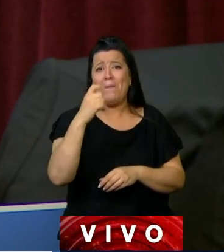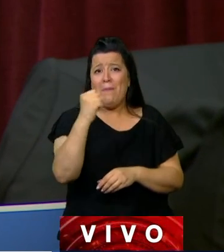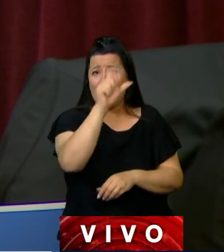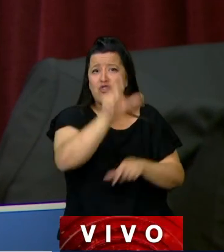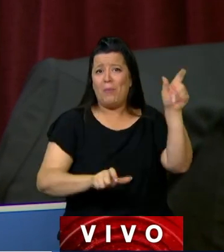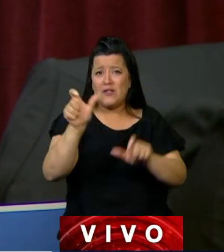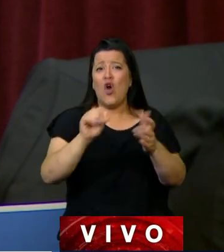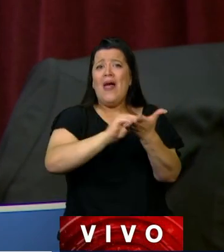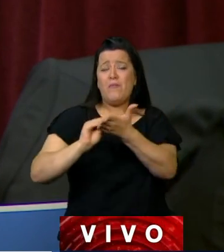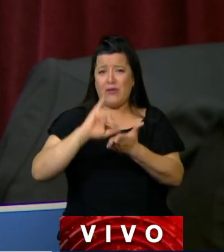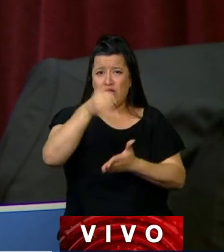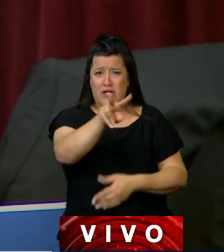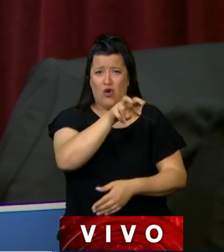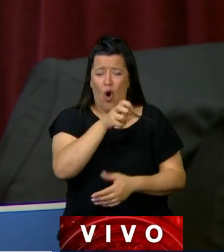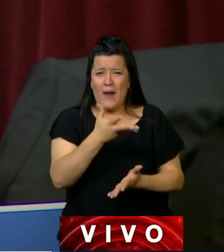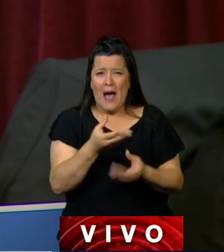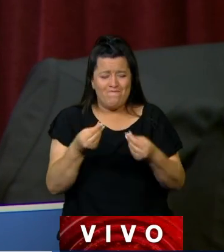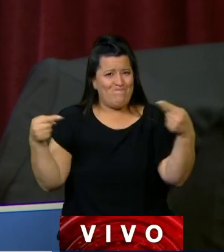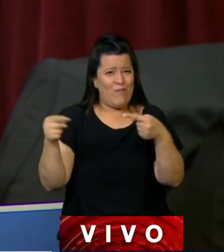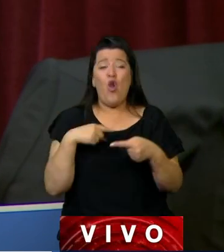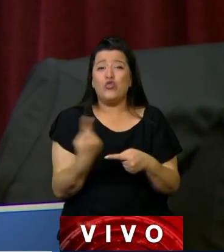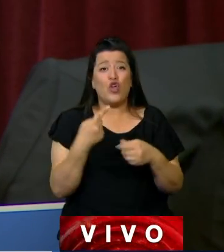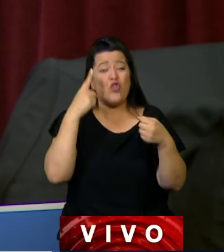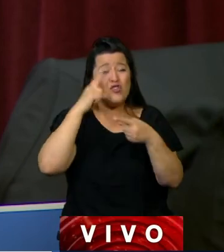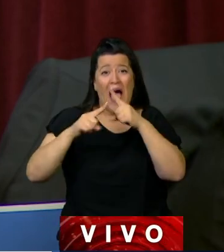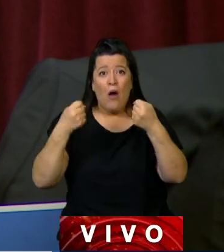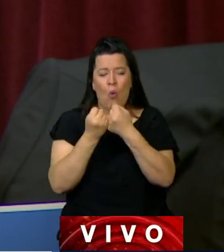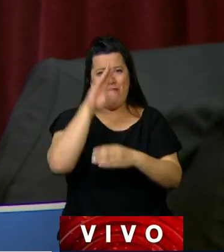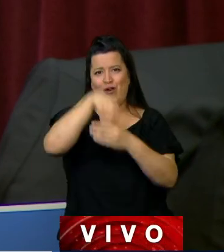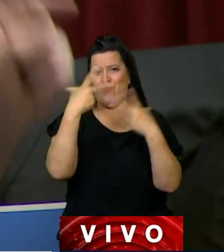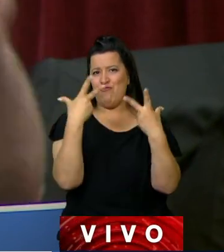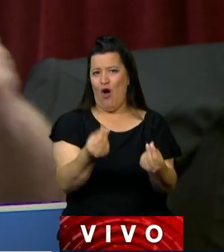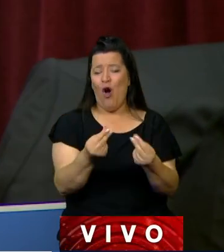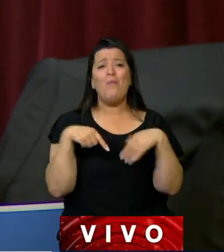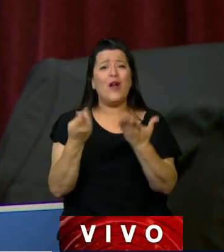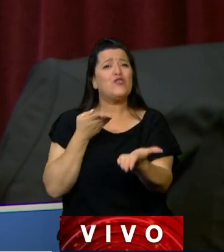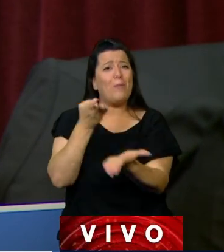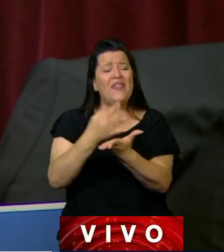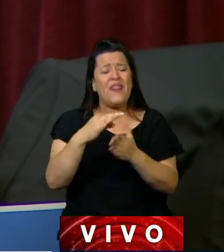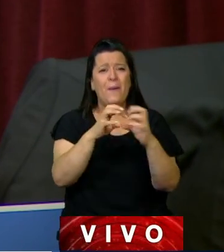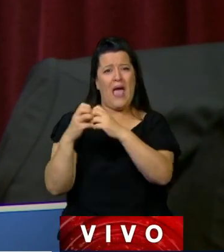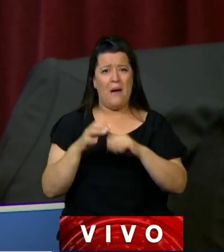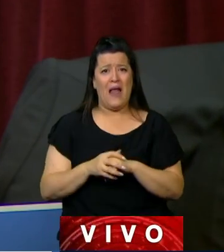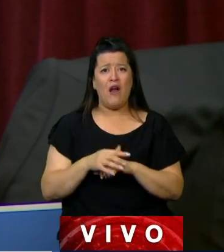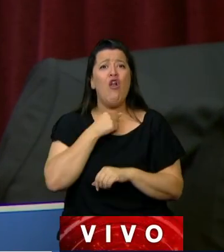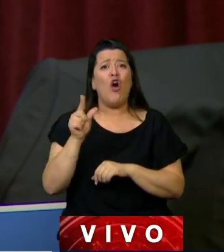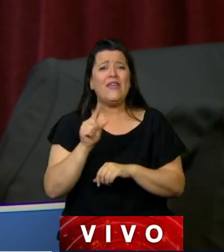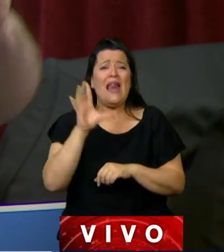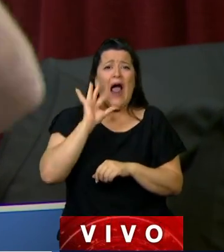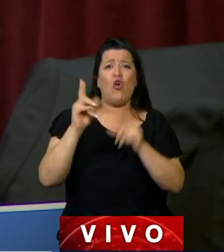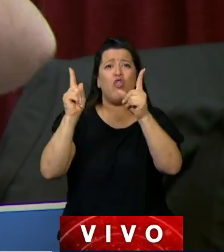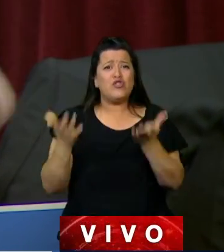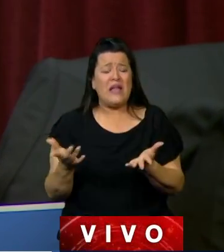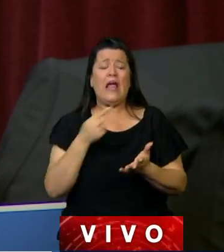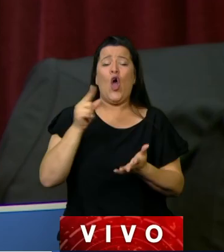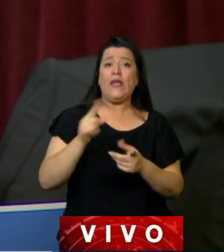legisladores? Por eso nosotros no somos parte de estos acuerdos. No somos parte de estos acuerdos y pedimos que se trate. No quieren que sea como un docente, que